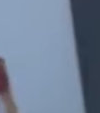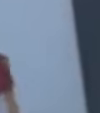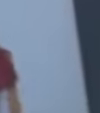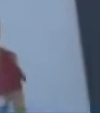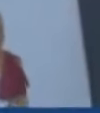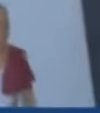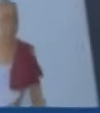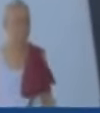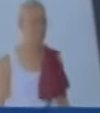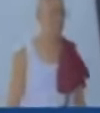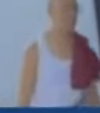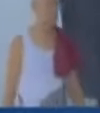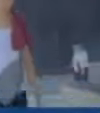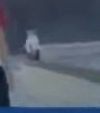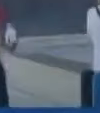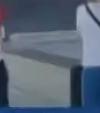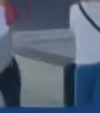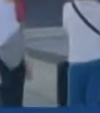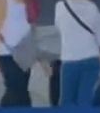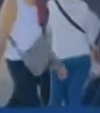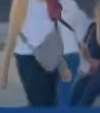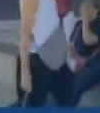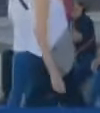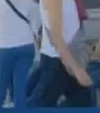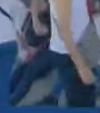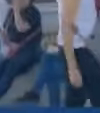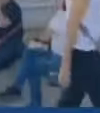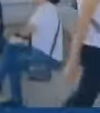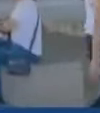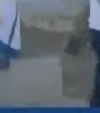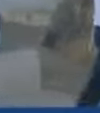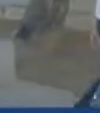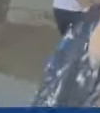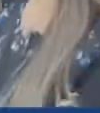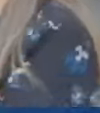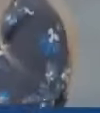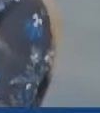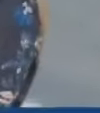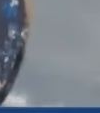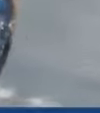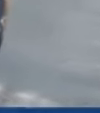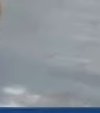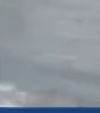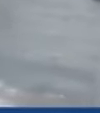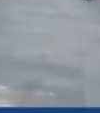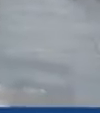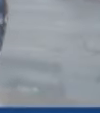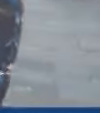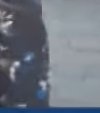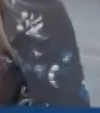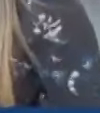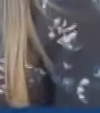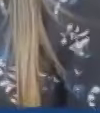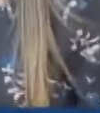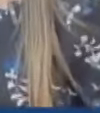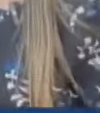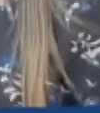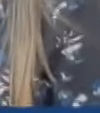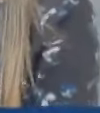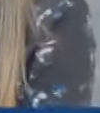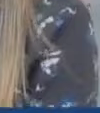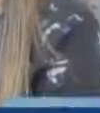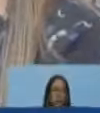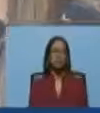incitan, terminas actuando violentamente en contra de otros seres humanos. Entonces ahí hay un caldo, en ese famoso algoritmo del que todo el mundo